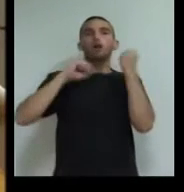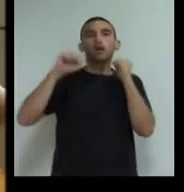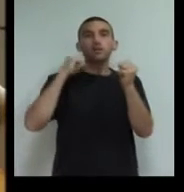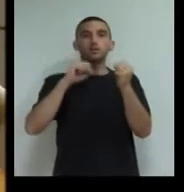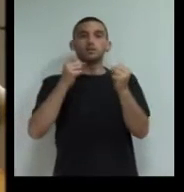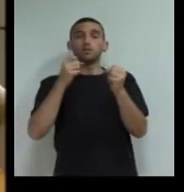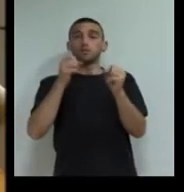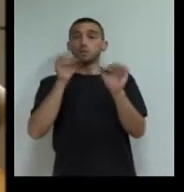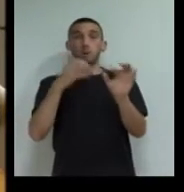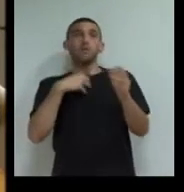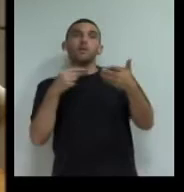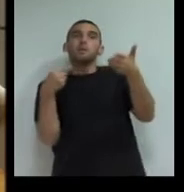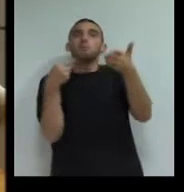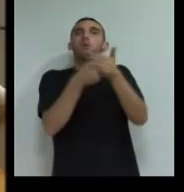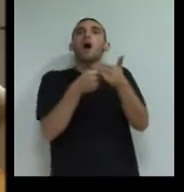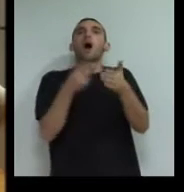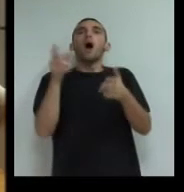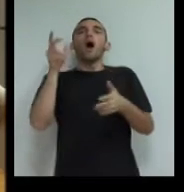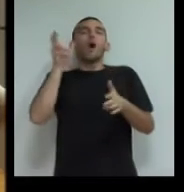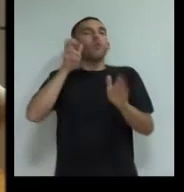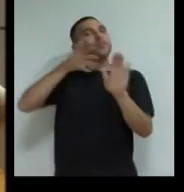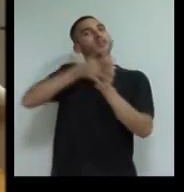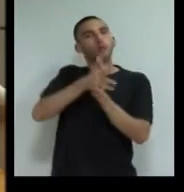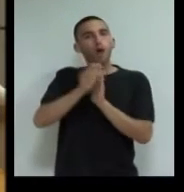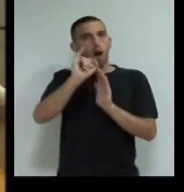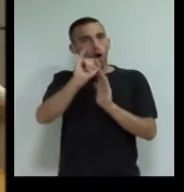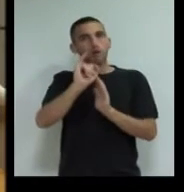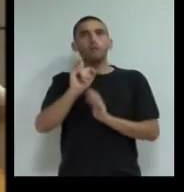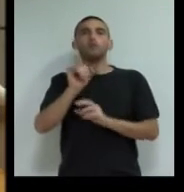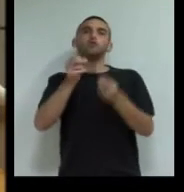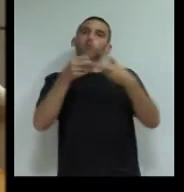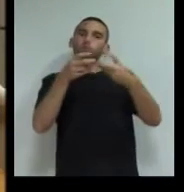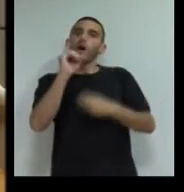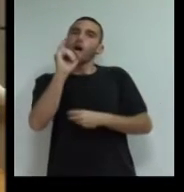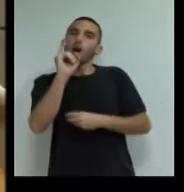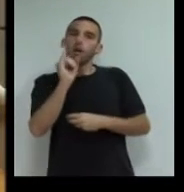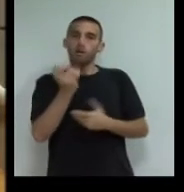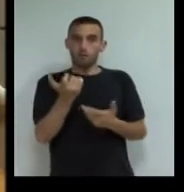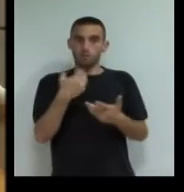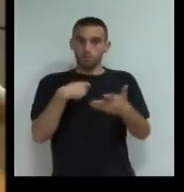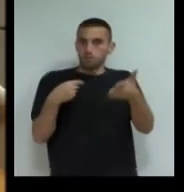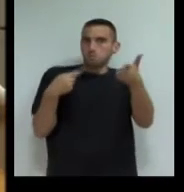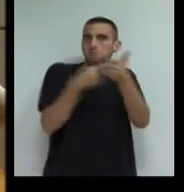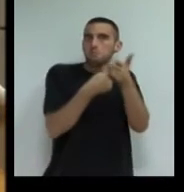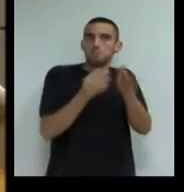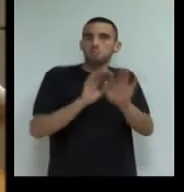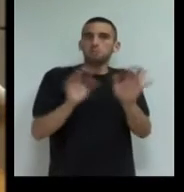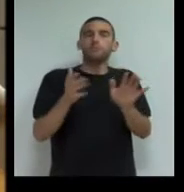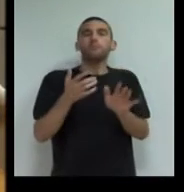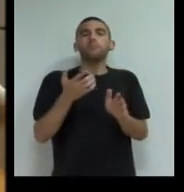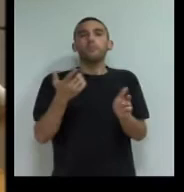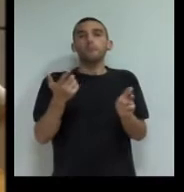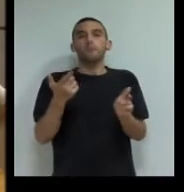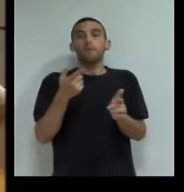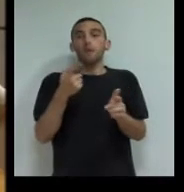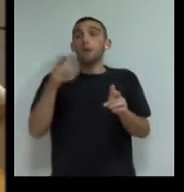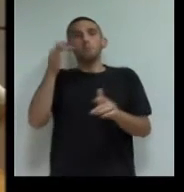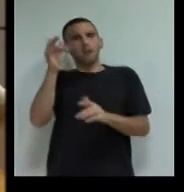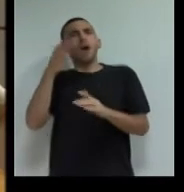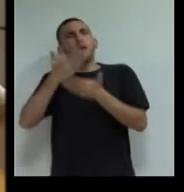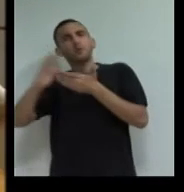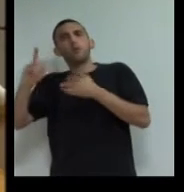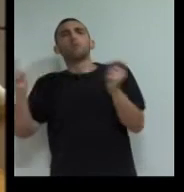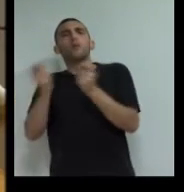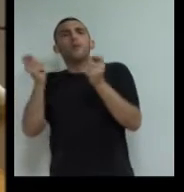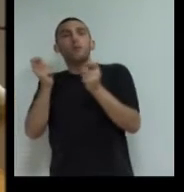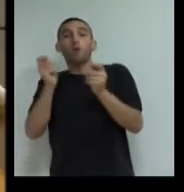subtitulado, audio escrito o no audio escrito. Ya está. Y no lo están haciendo. Entonces, aparte de ya publicidad que podrían hacer, de este programa va a estar audio escrito tal, simplemente con que estuviera